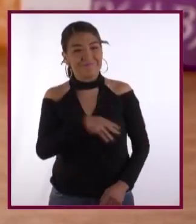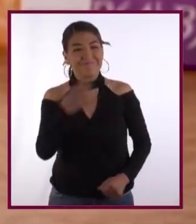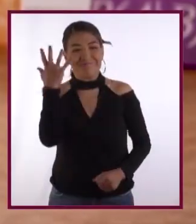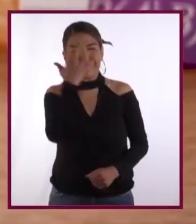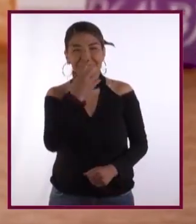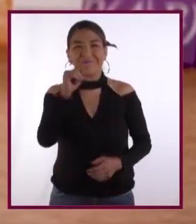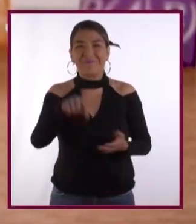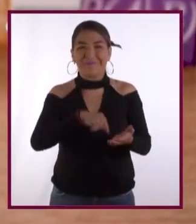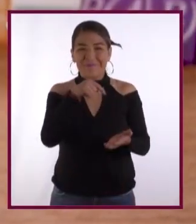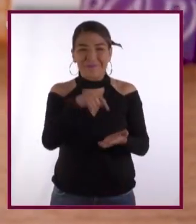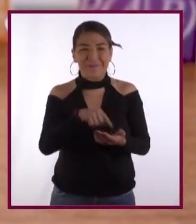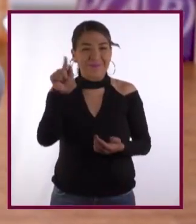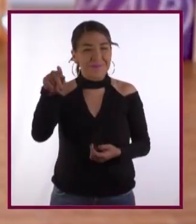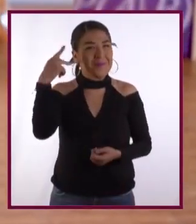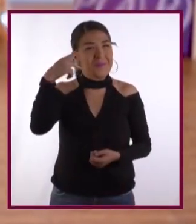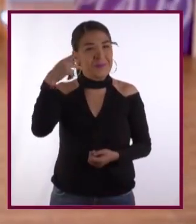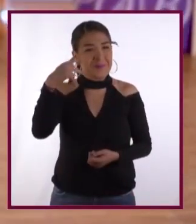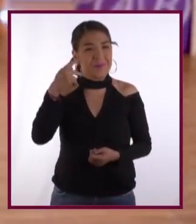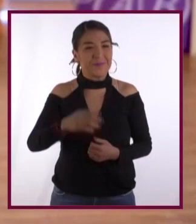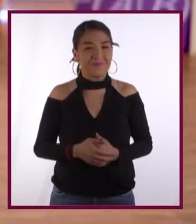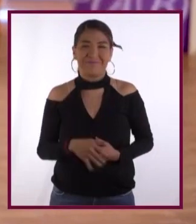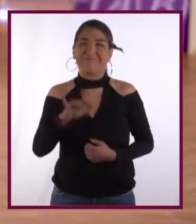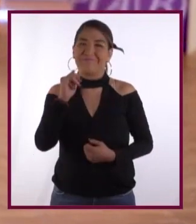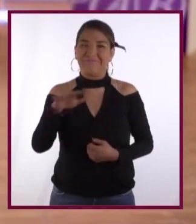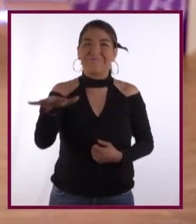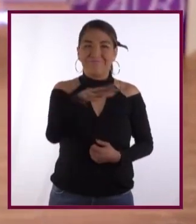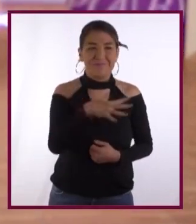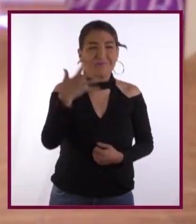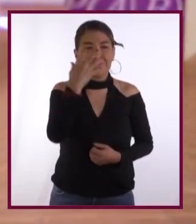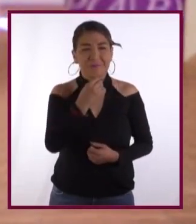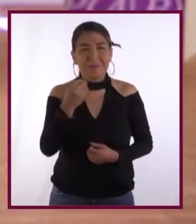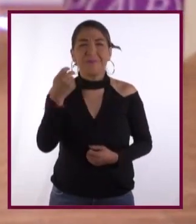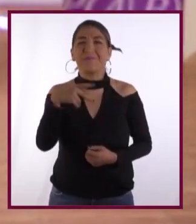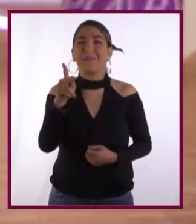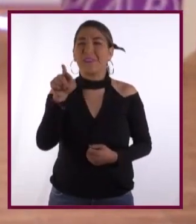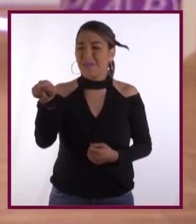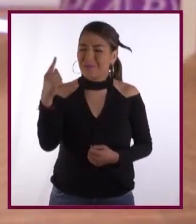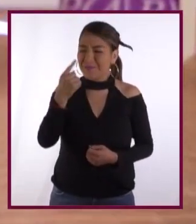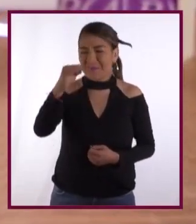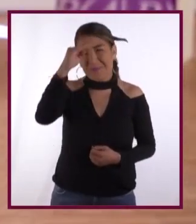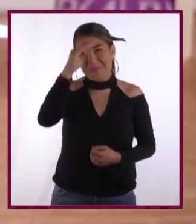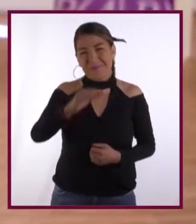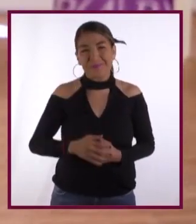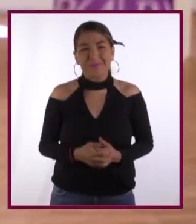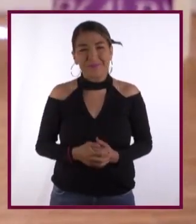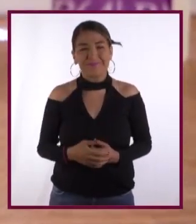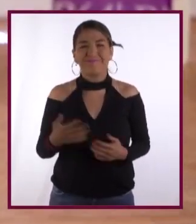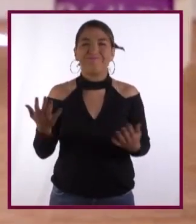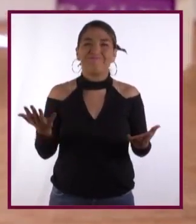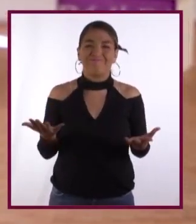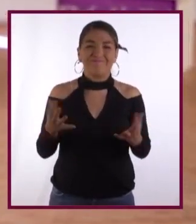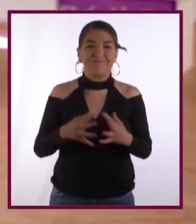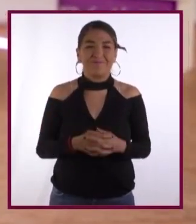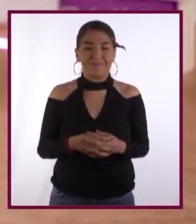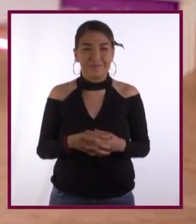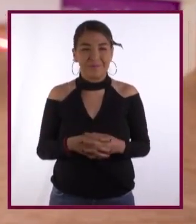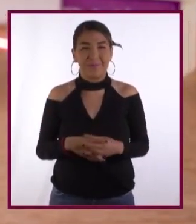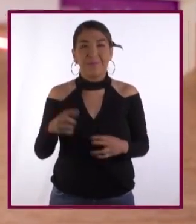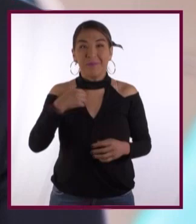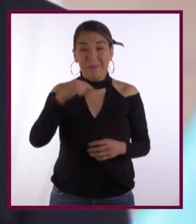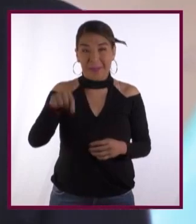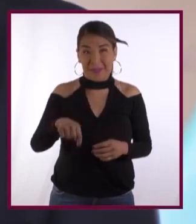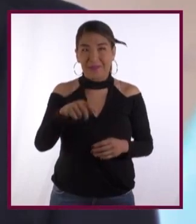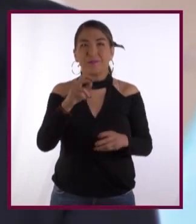Dimara, qué bonita es la Talavera de Puebla, ¿no? Pues es todo un lujo, sí. Pero ¿en qué andas pensando, Ernesto? No, bueno, es